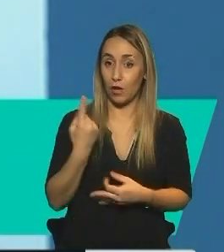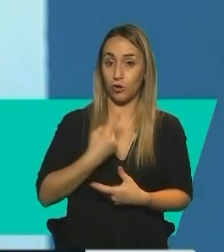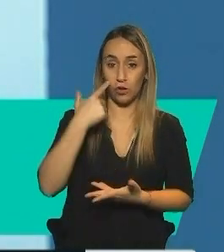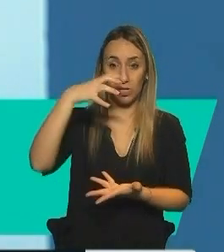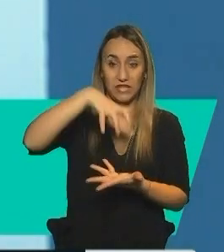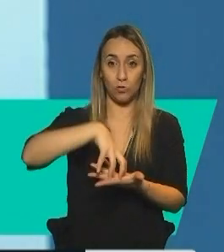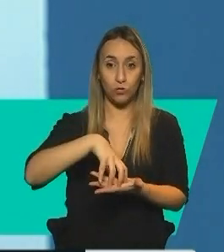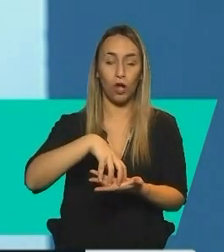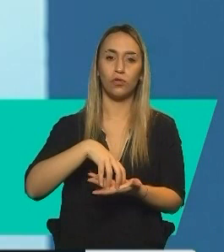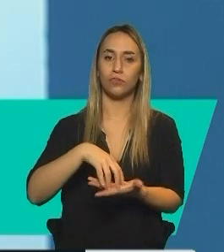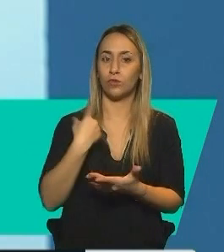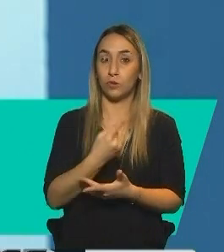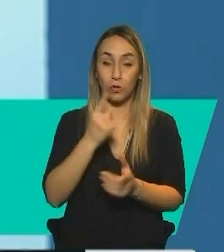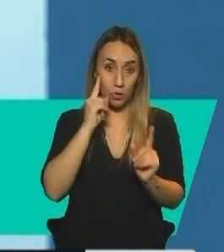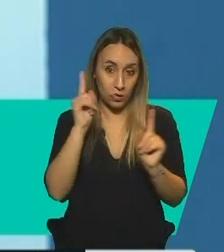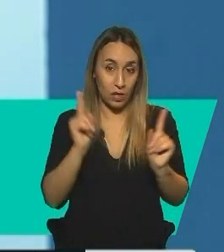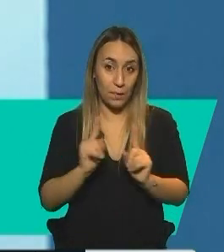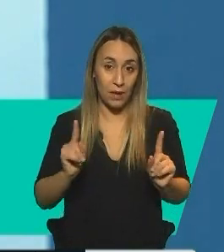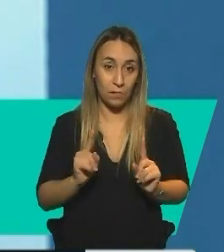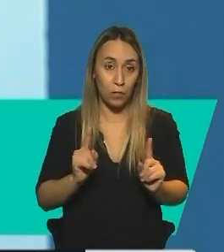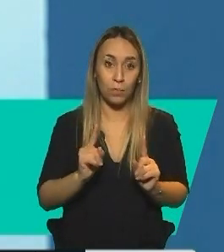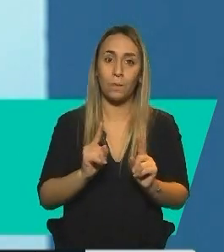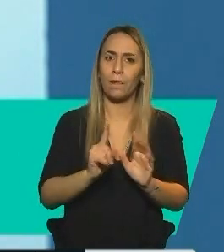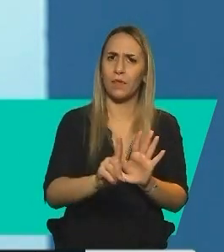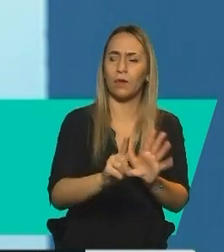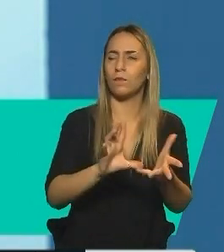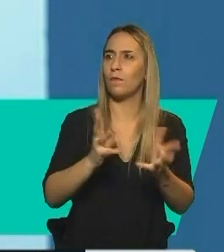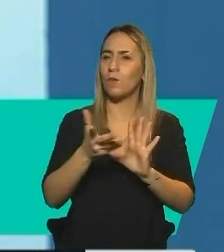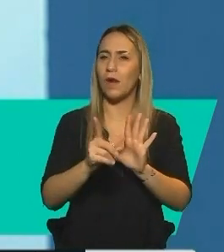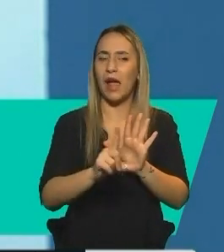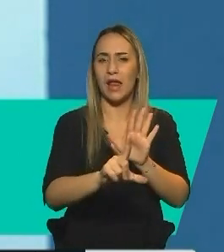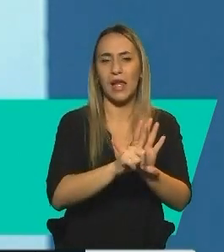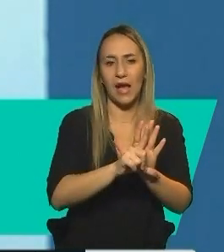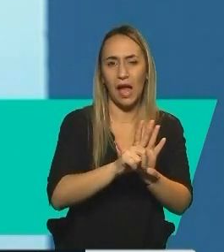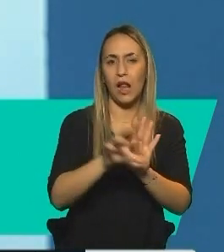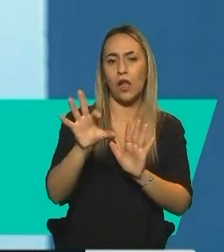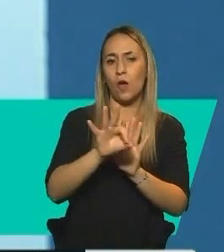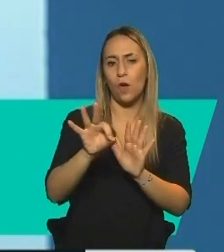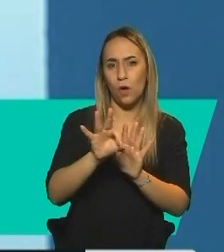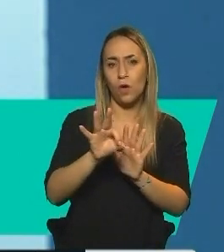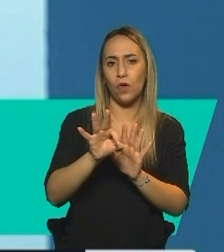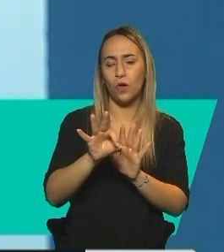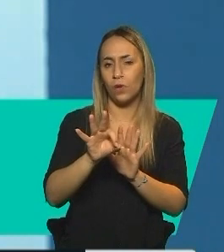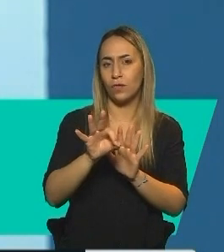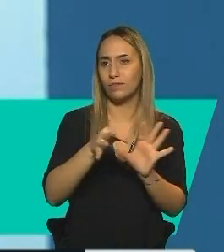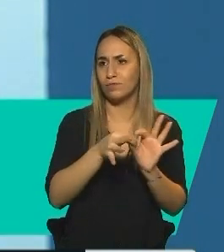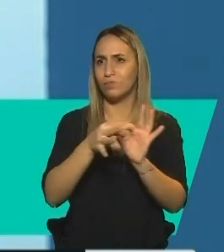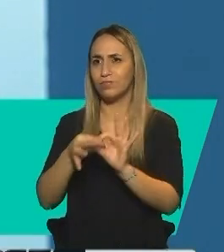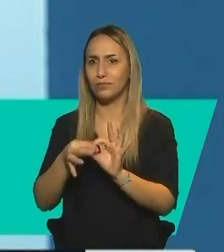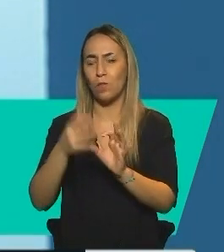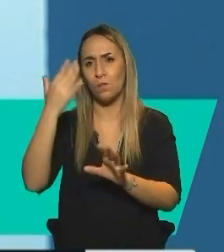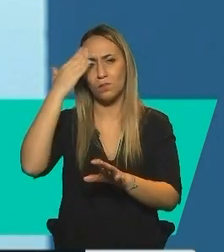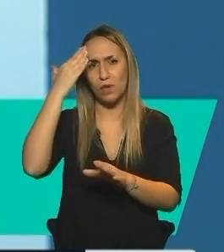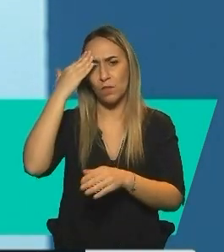el conocimiento ni legal ni de cuestiones vinculadas con el ejercicio de la memoria.